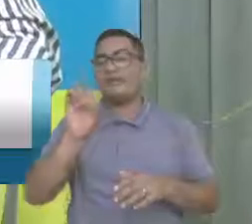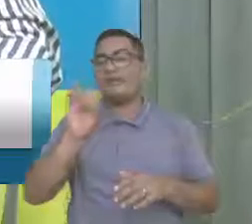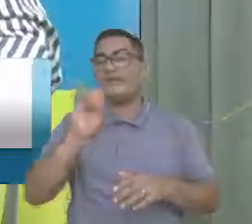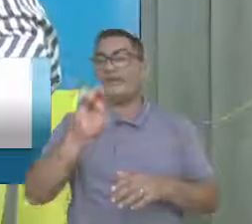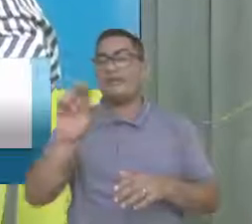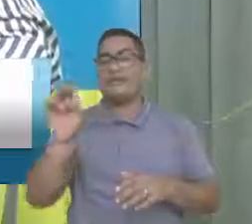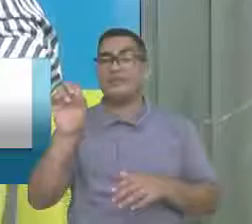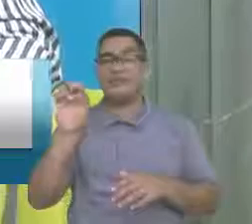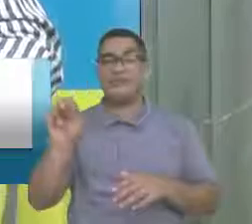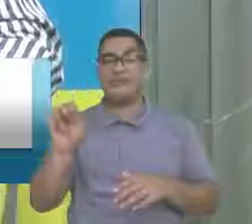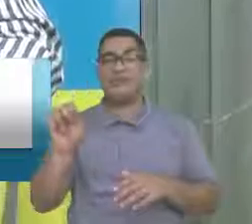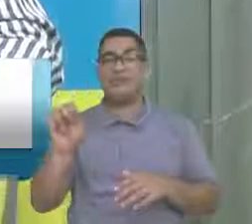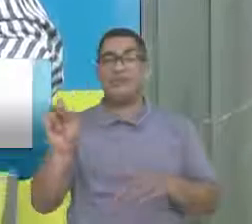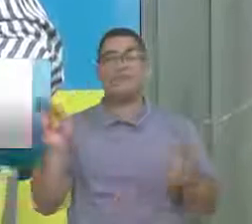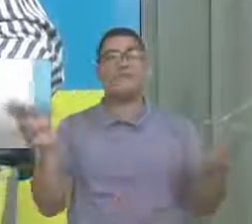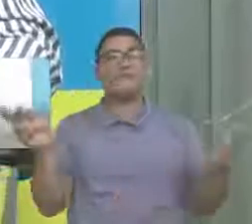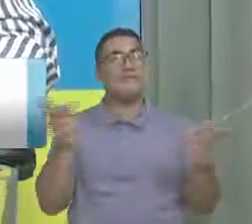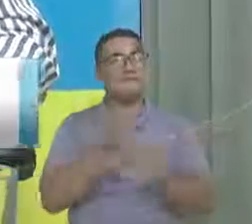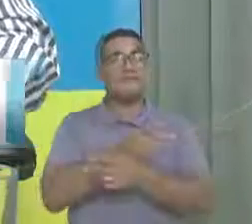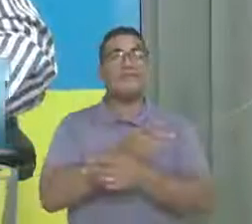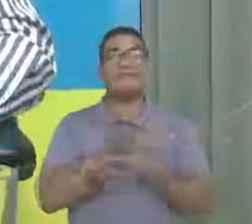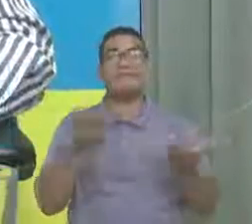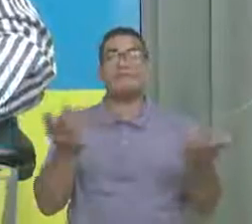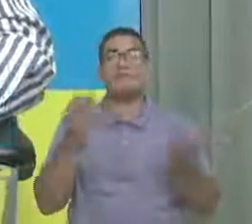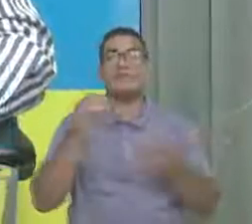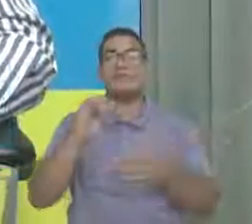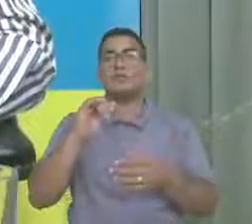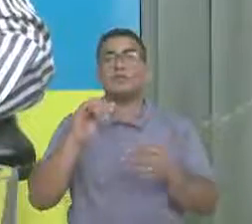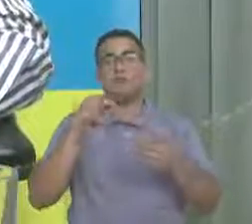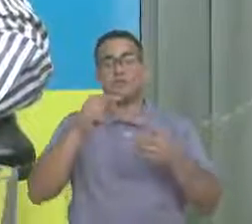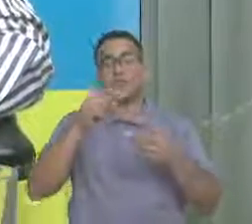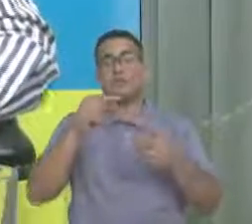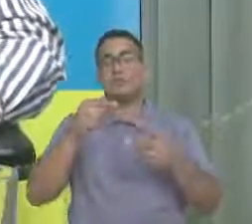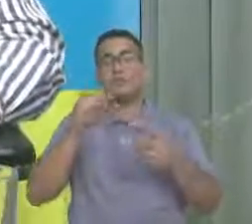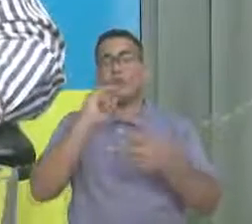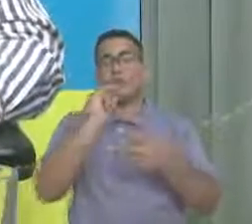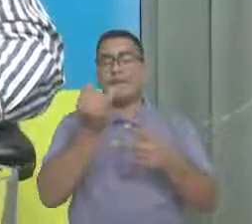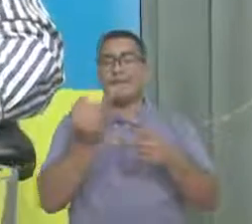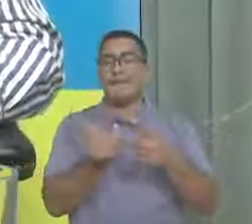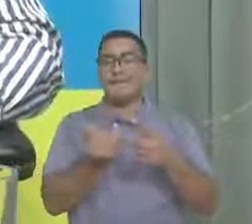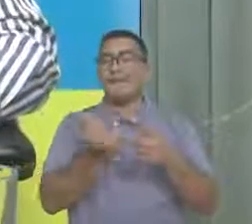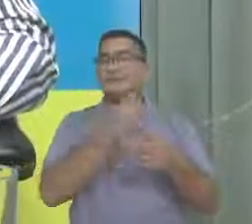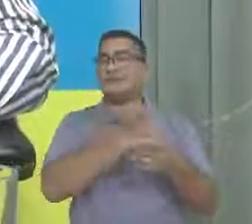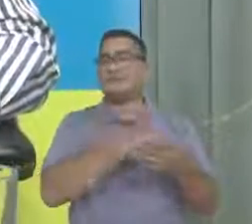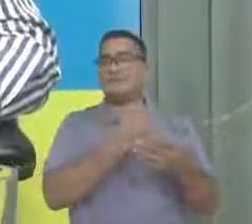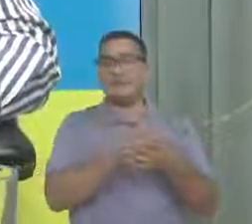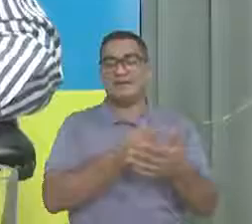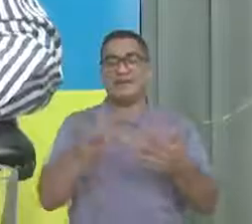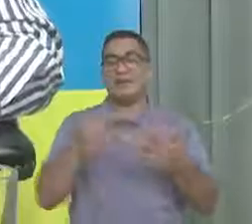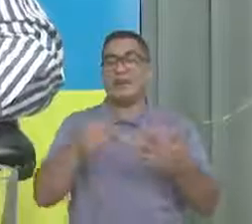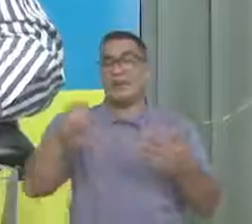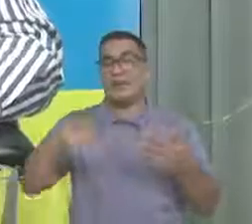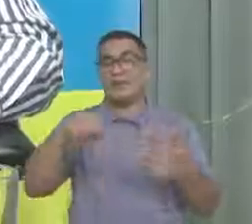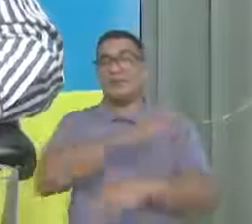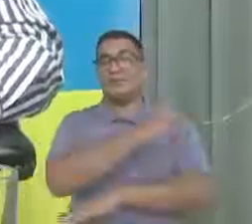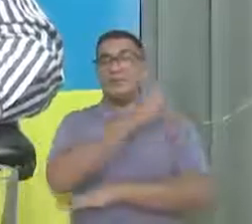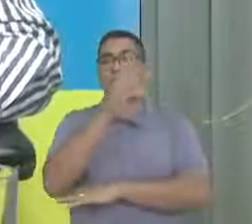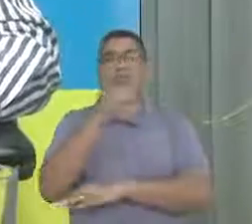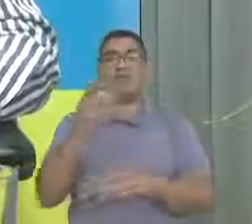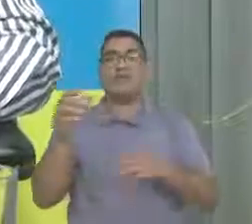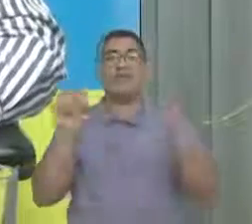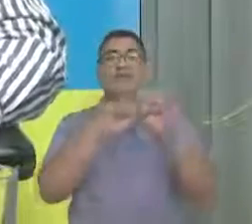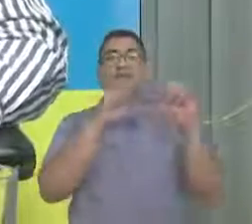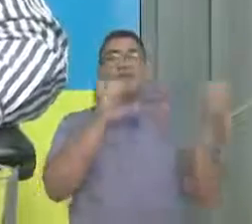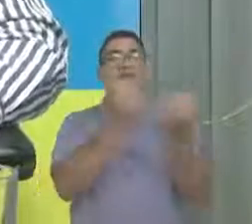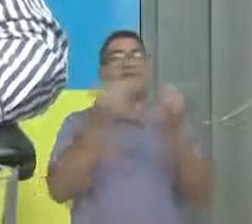que el segundo jueves del mes de marzo, las asociaciones que tienen que ver, o las asociaciones de